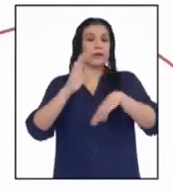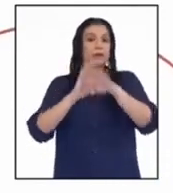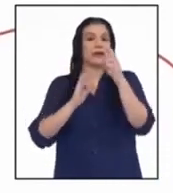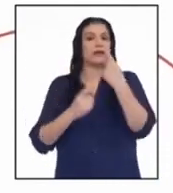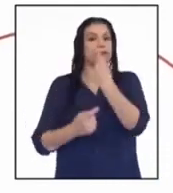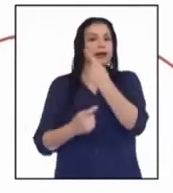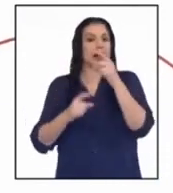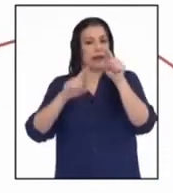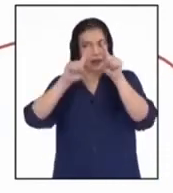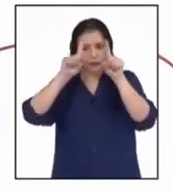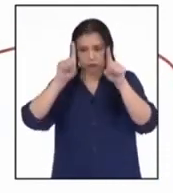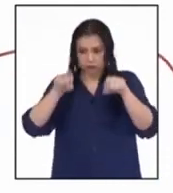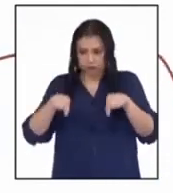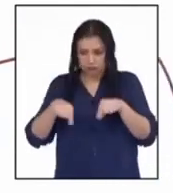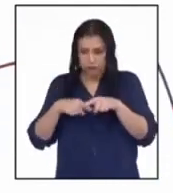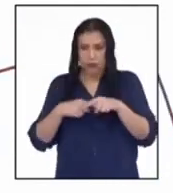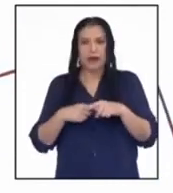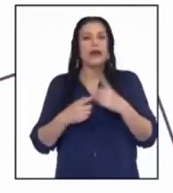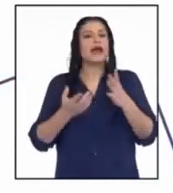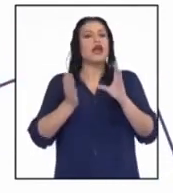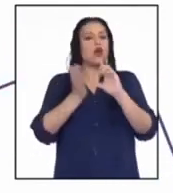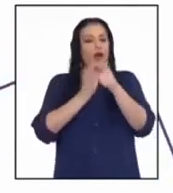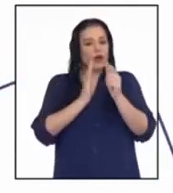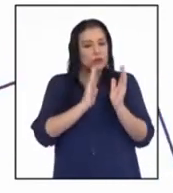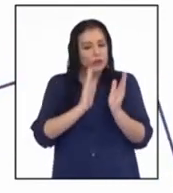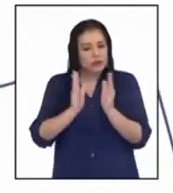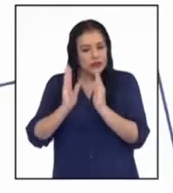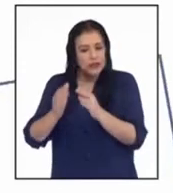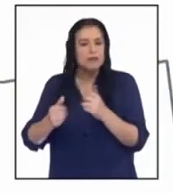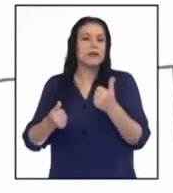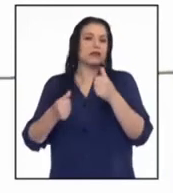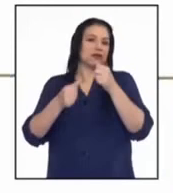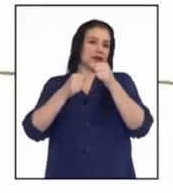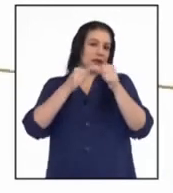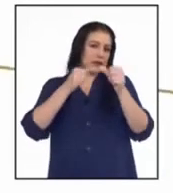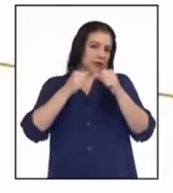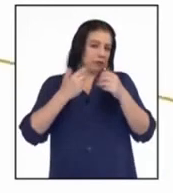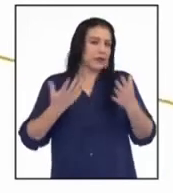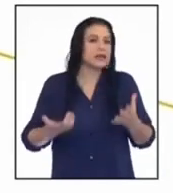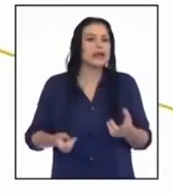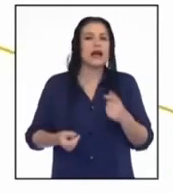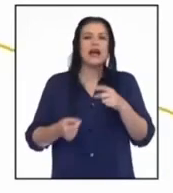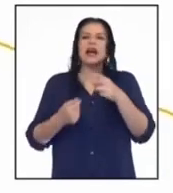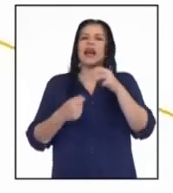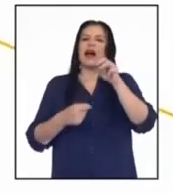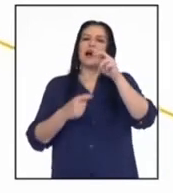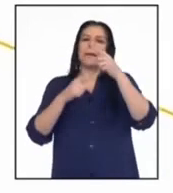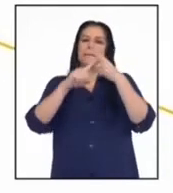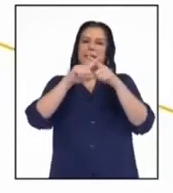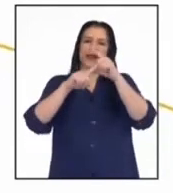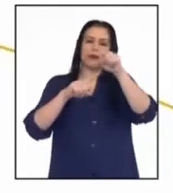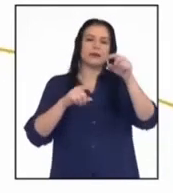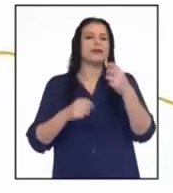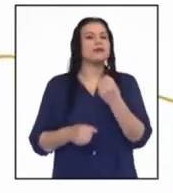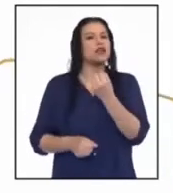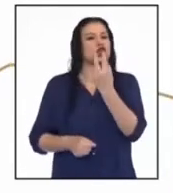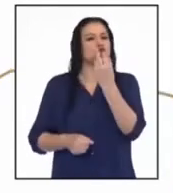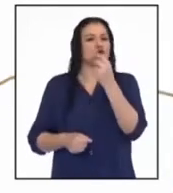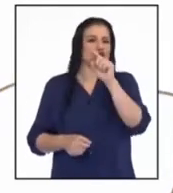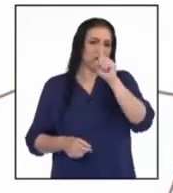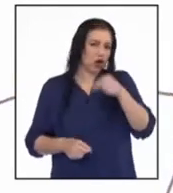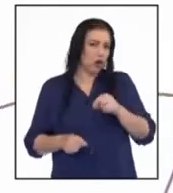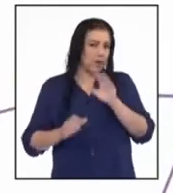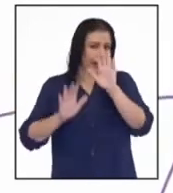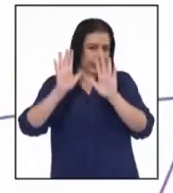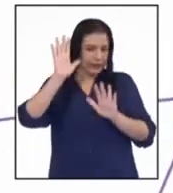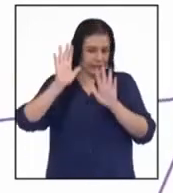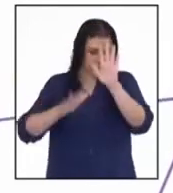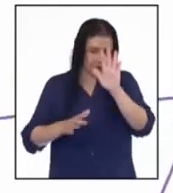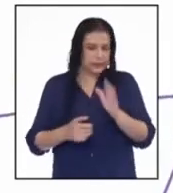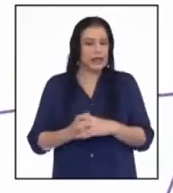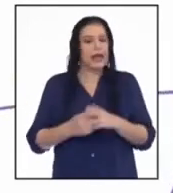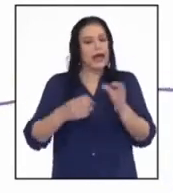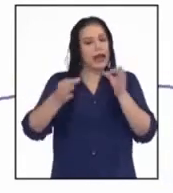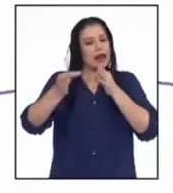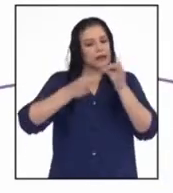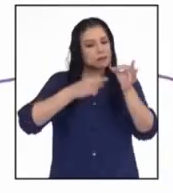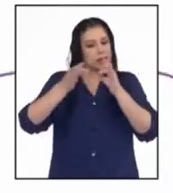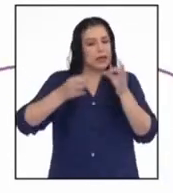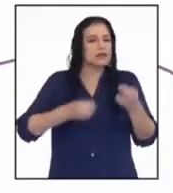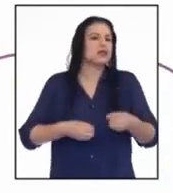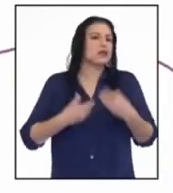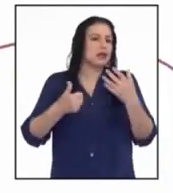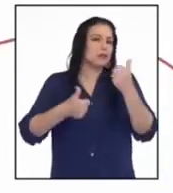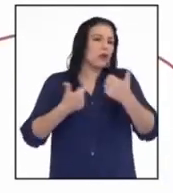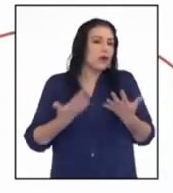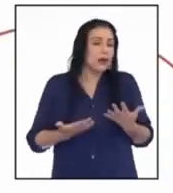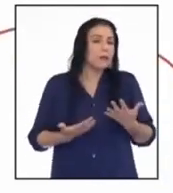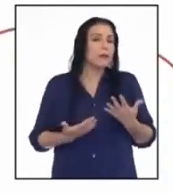intervalo. Así, luego de un procedimiento aritmético, se llegó a conocer que la media aritmética es 12,15. La interpretación que le